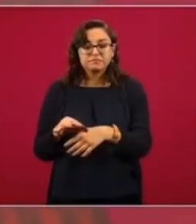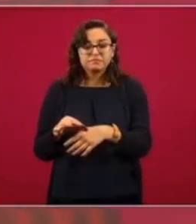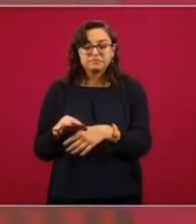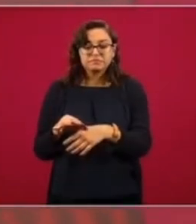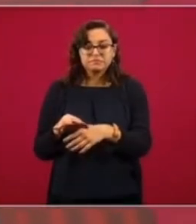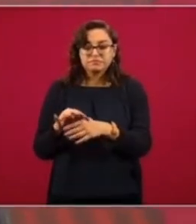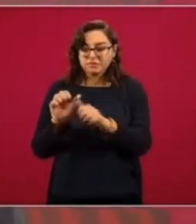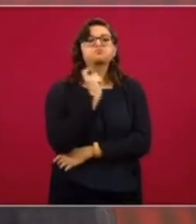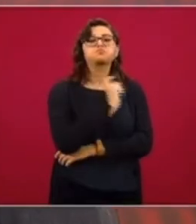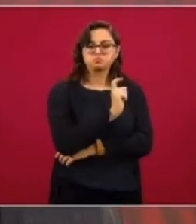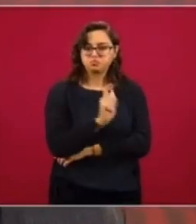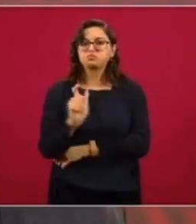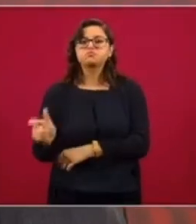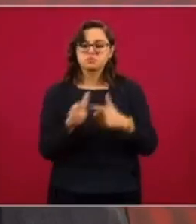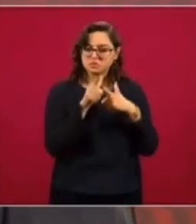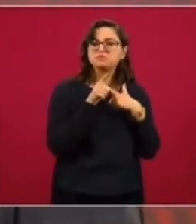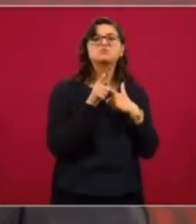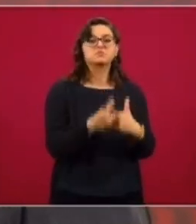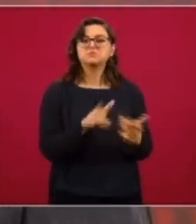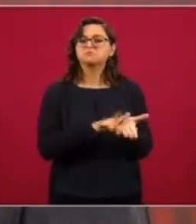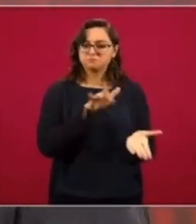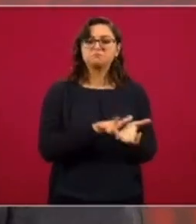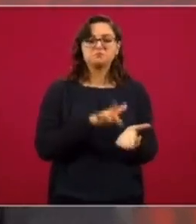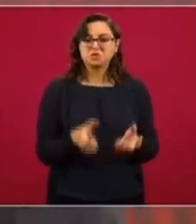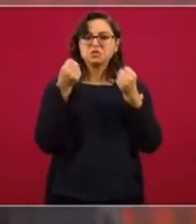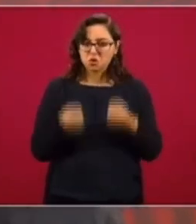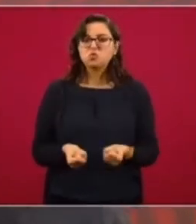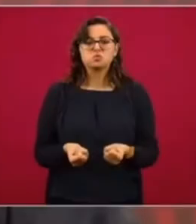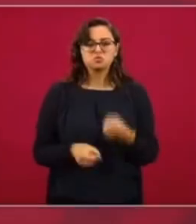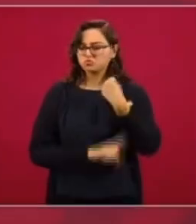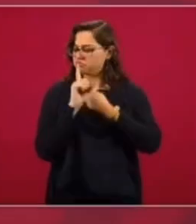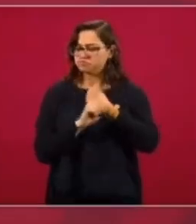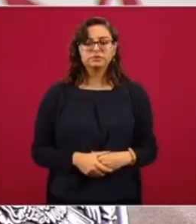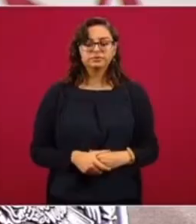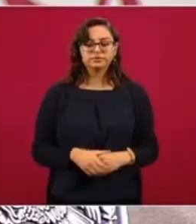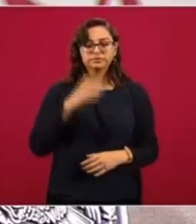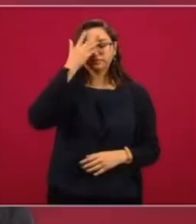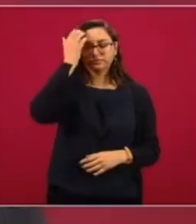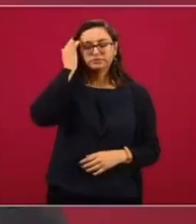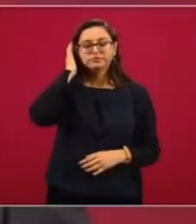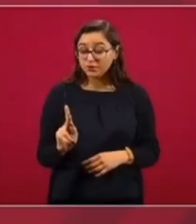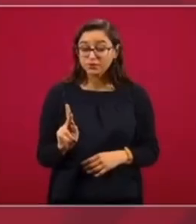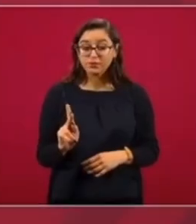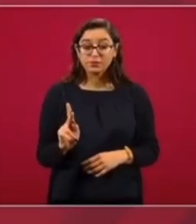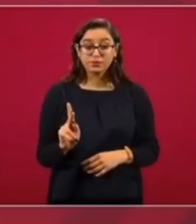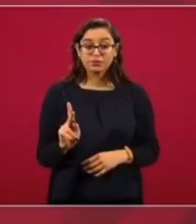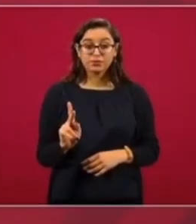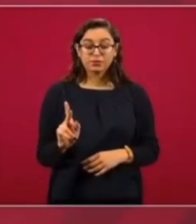auténticos artesanos, artistas, creadores. No van a tener ningún problema. Nada más